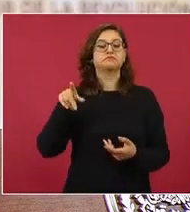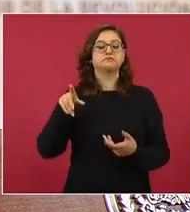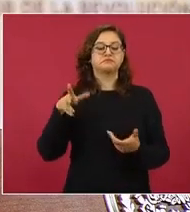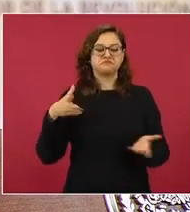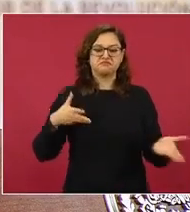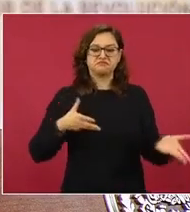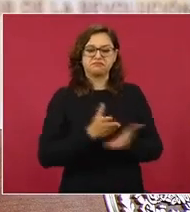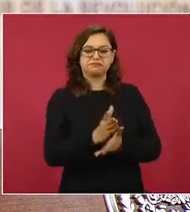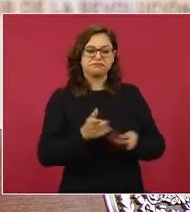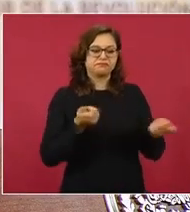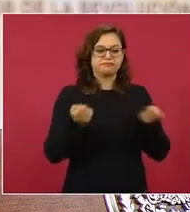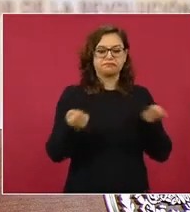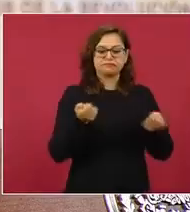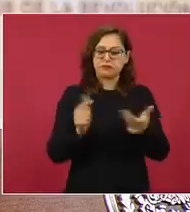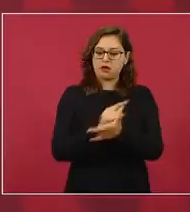aún